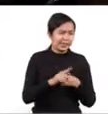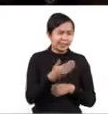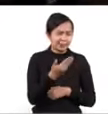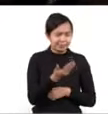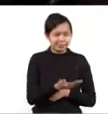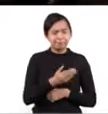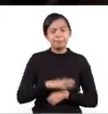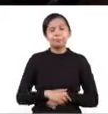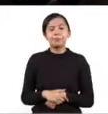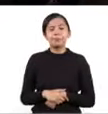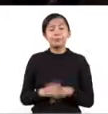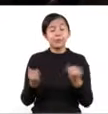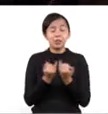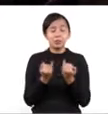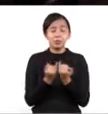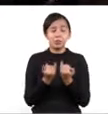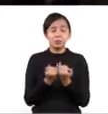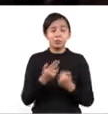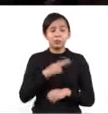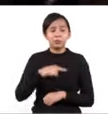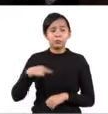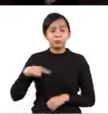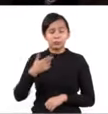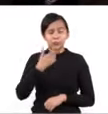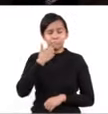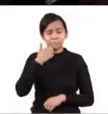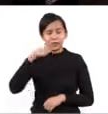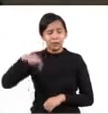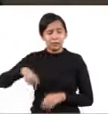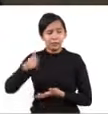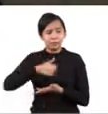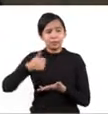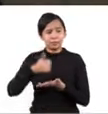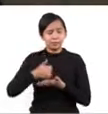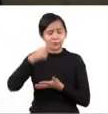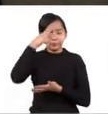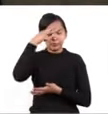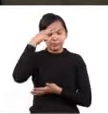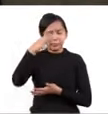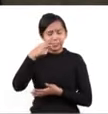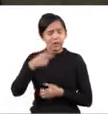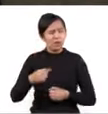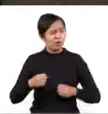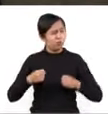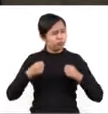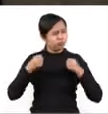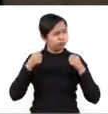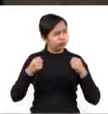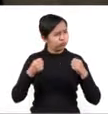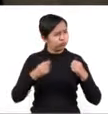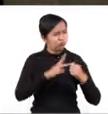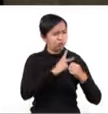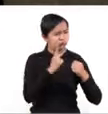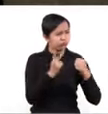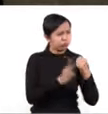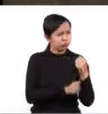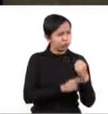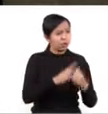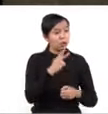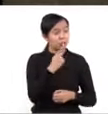manera, apreciamos desde la Ciudad de México la fortaleza de las instituciones